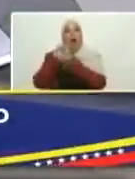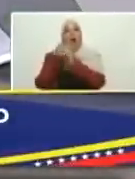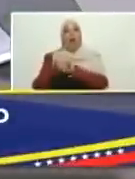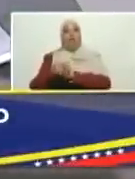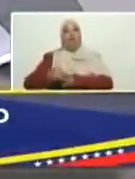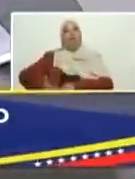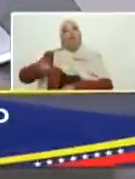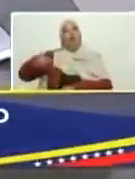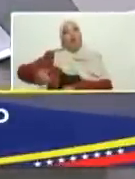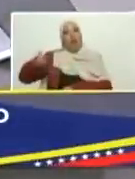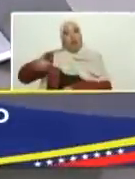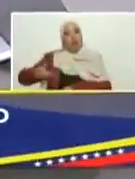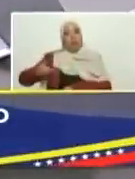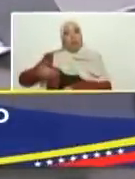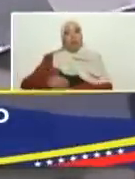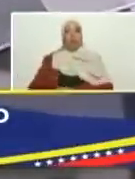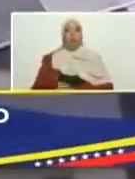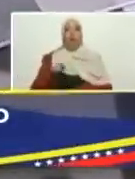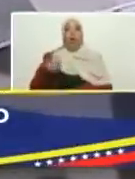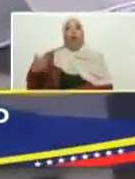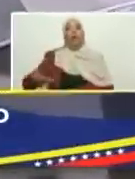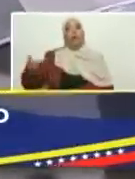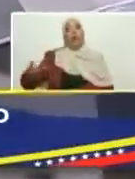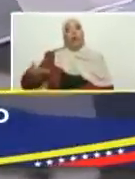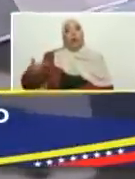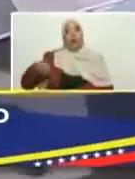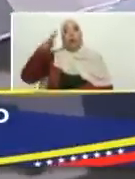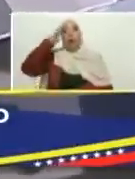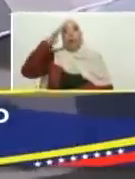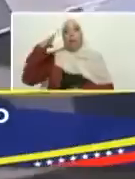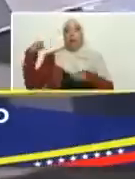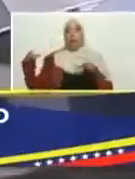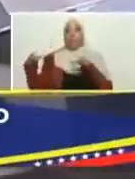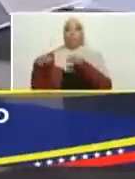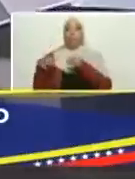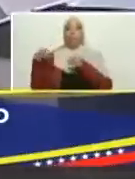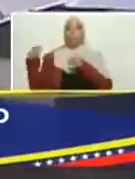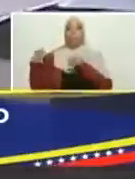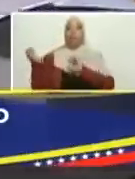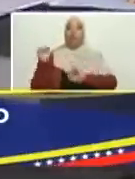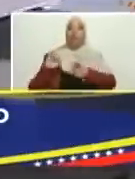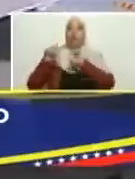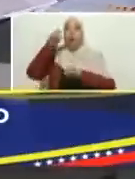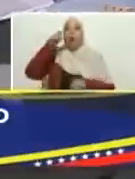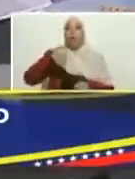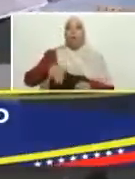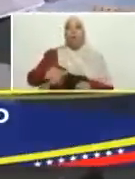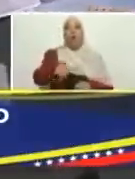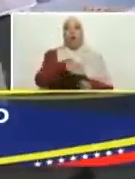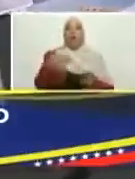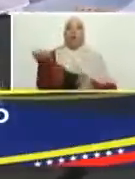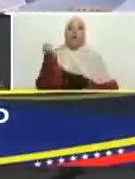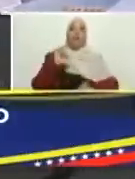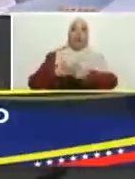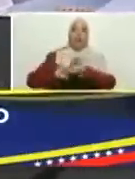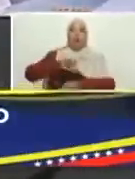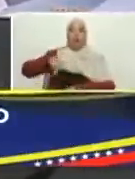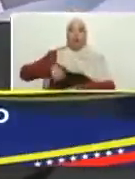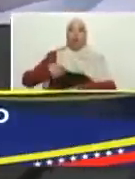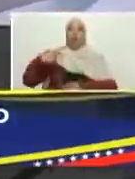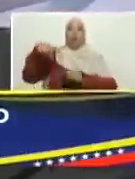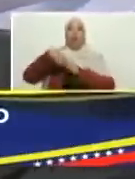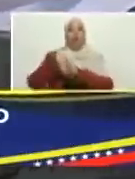bastión importantísimo, un soporte importante para la guerra de todo el pueblo, para defender nuestros